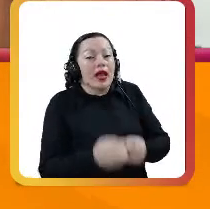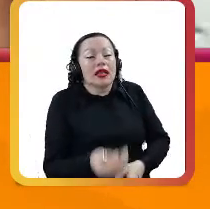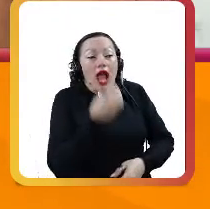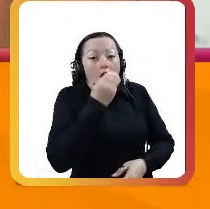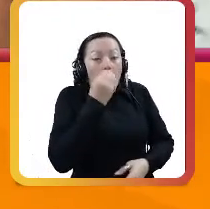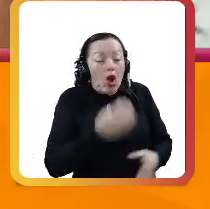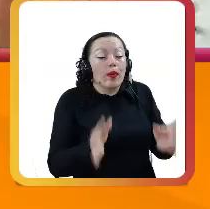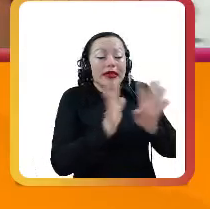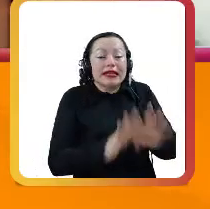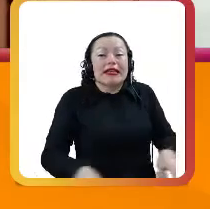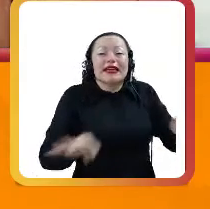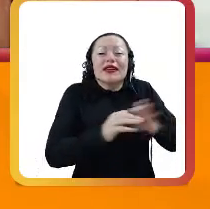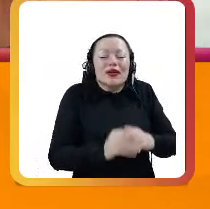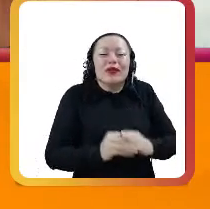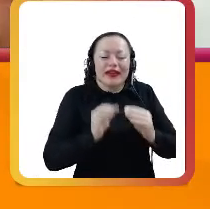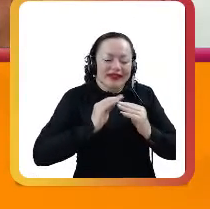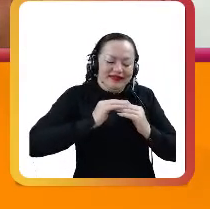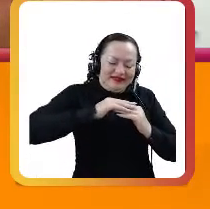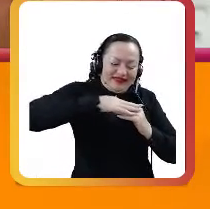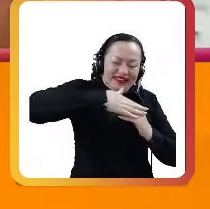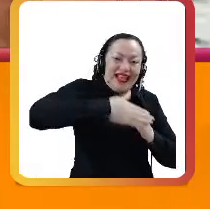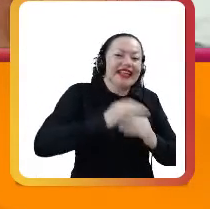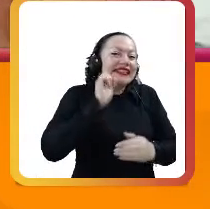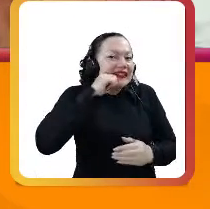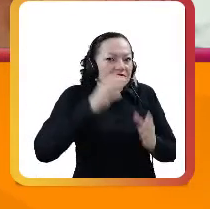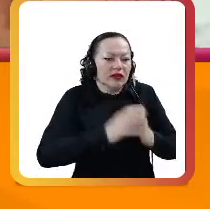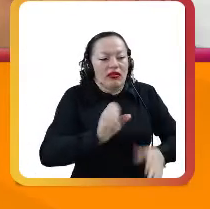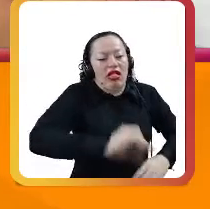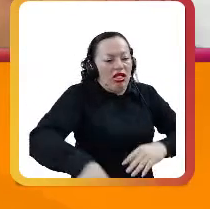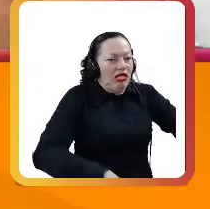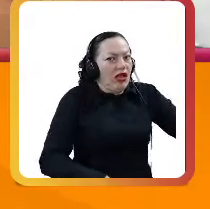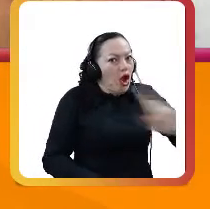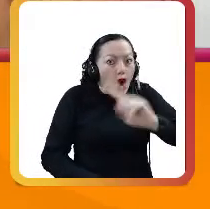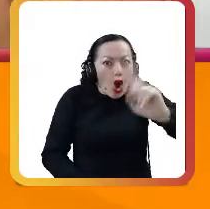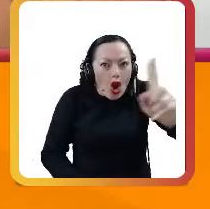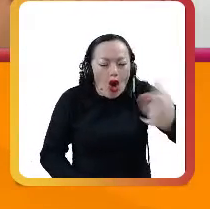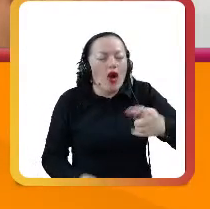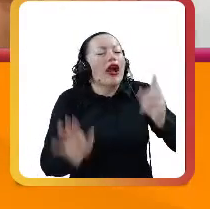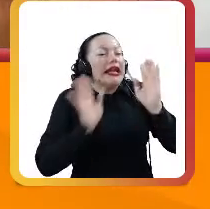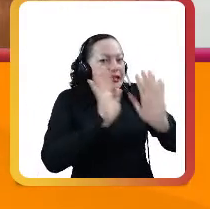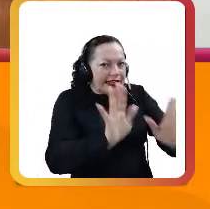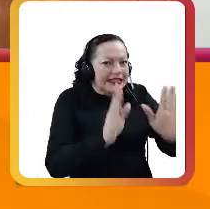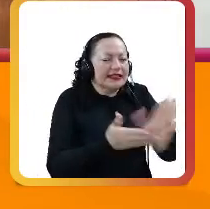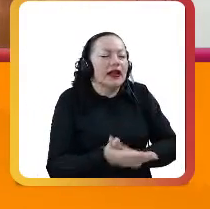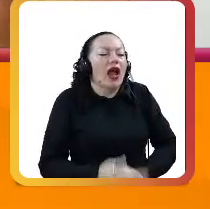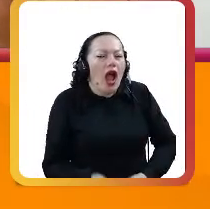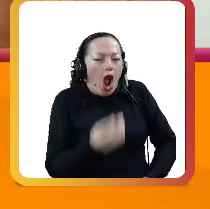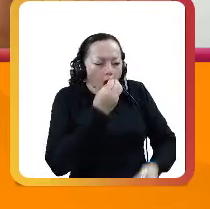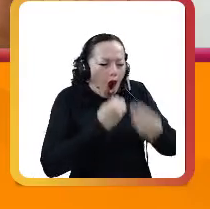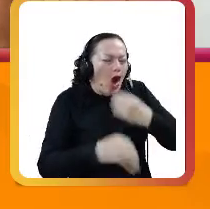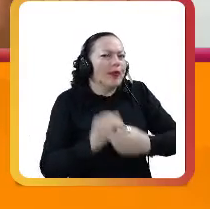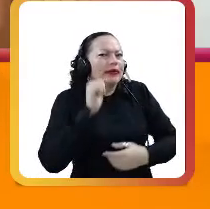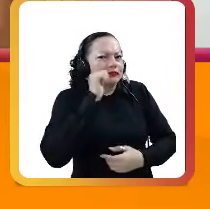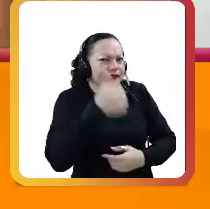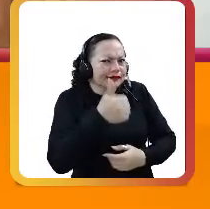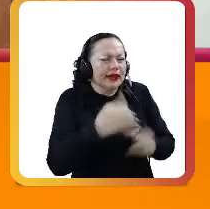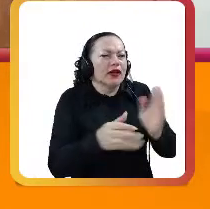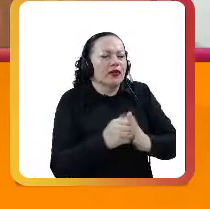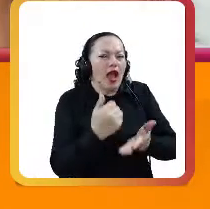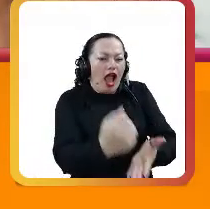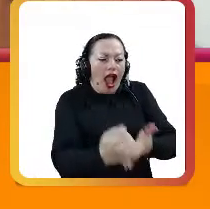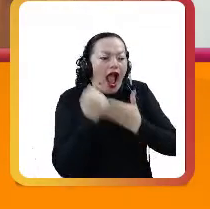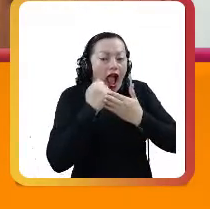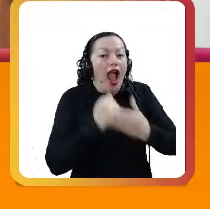la cáscara de la zanahoria. Entonces, pues si tú la vas a botar, es preferible que la tengas porque es muy buen, tiene muy buenos